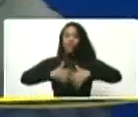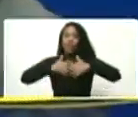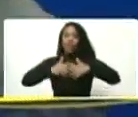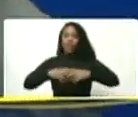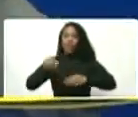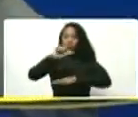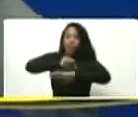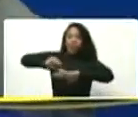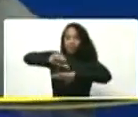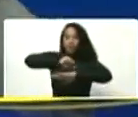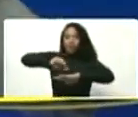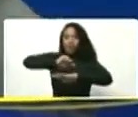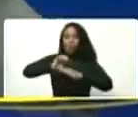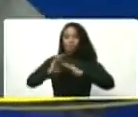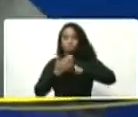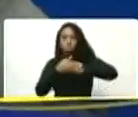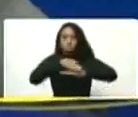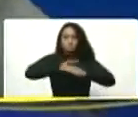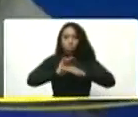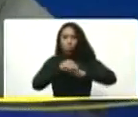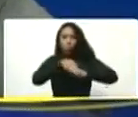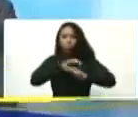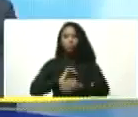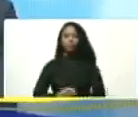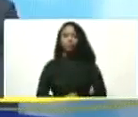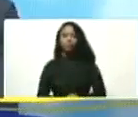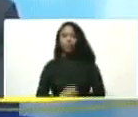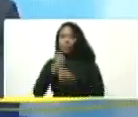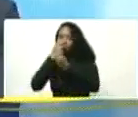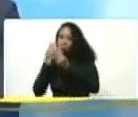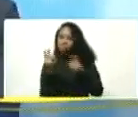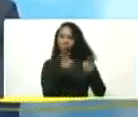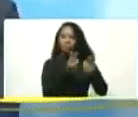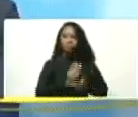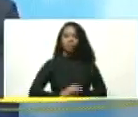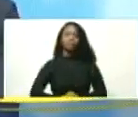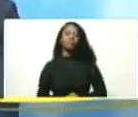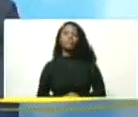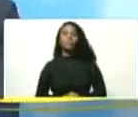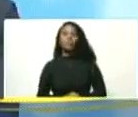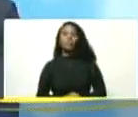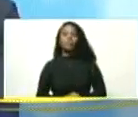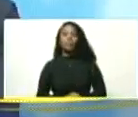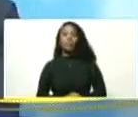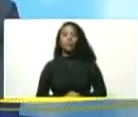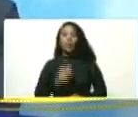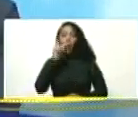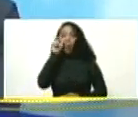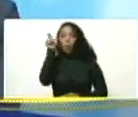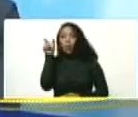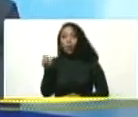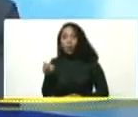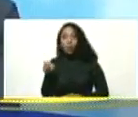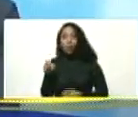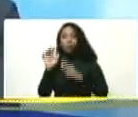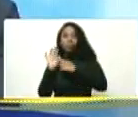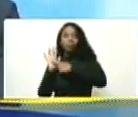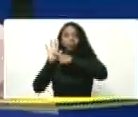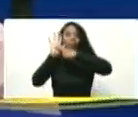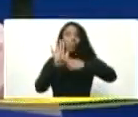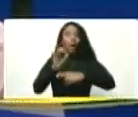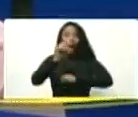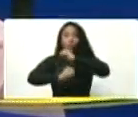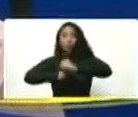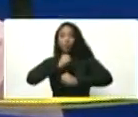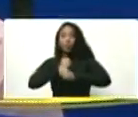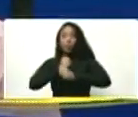Grasas y Aceites Lubricantes, AFALUP, bienvenido. José Trocolli, representante de la Asociación